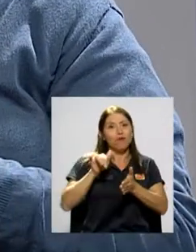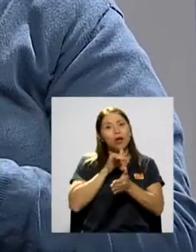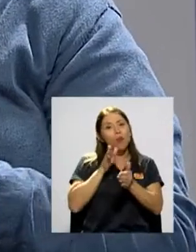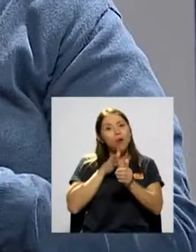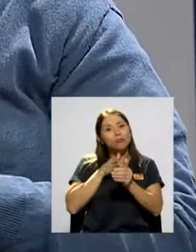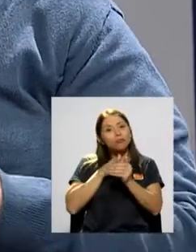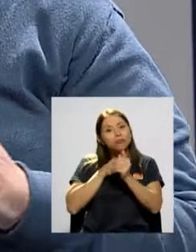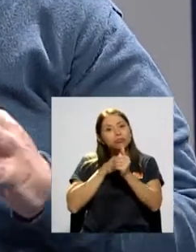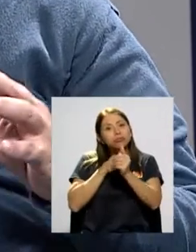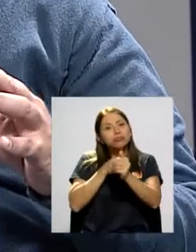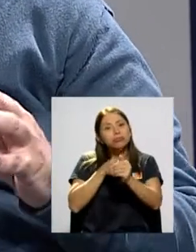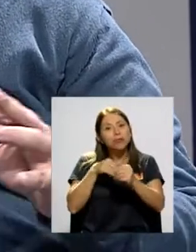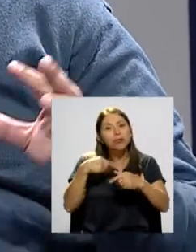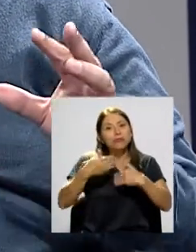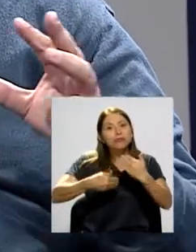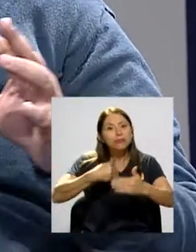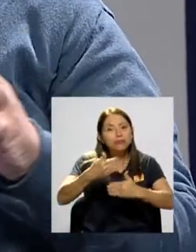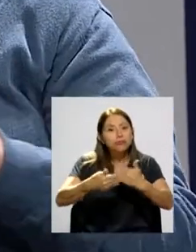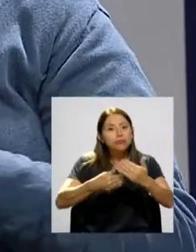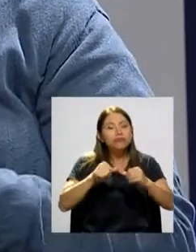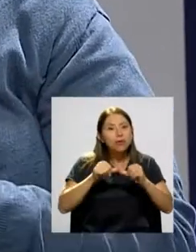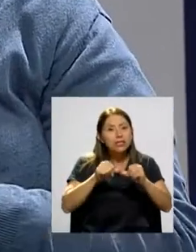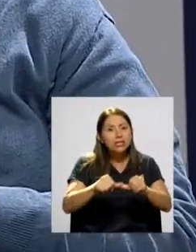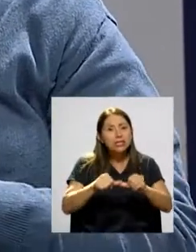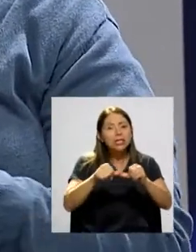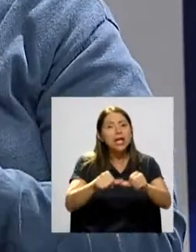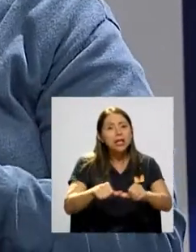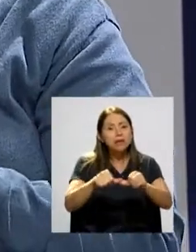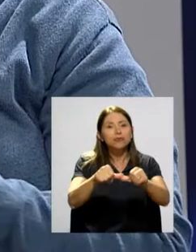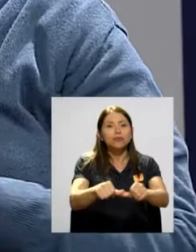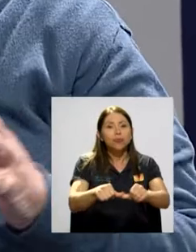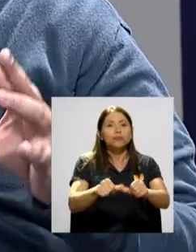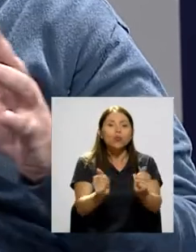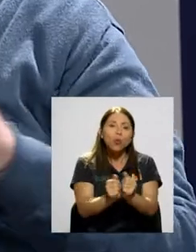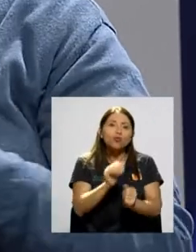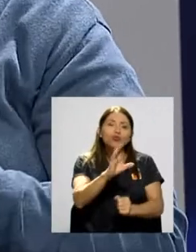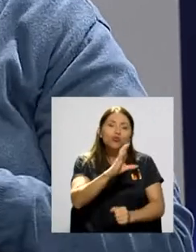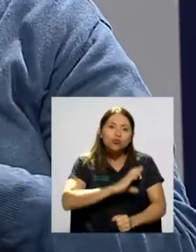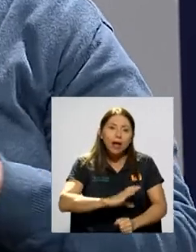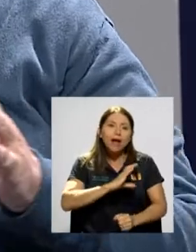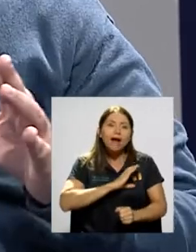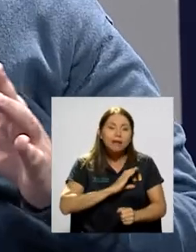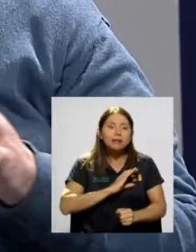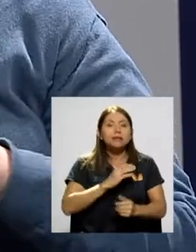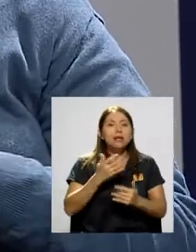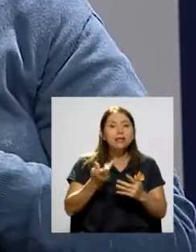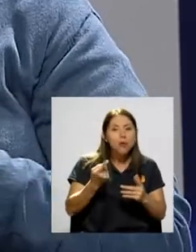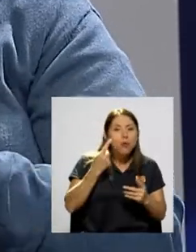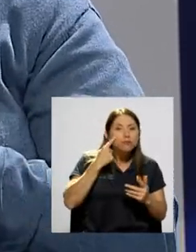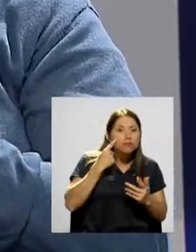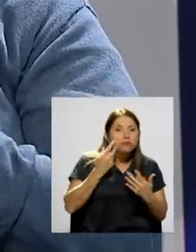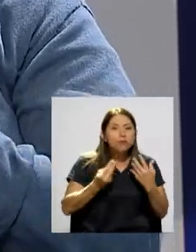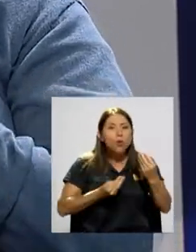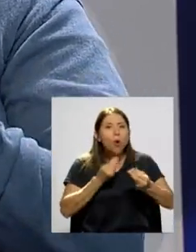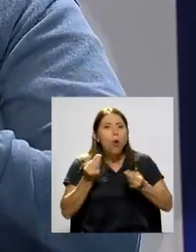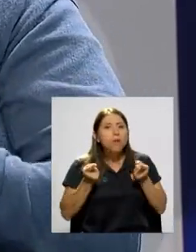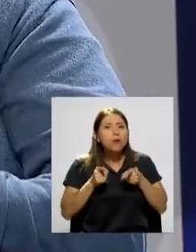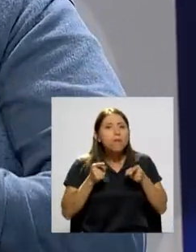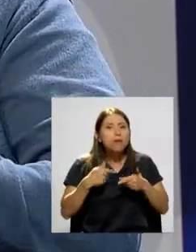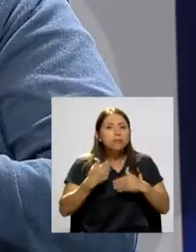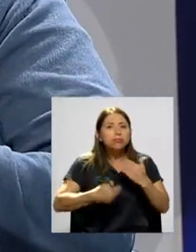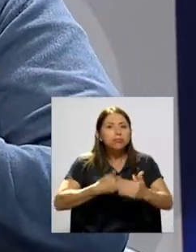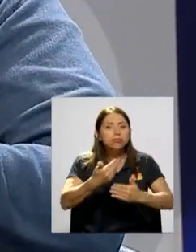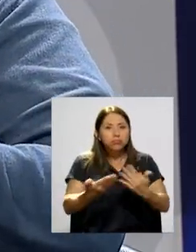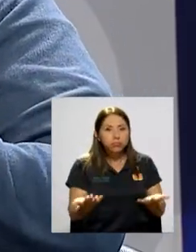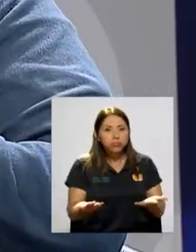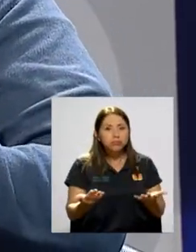fue siguiendo sus pulsiones, ¿verdad? Uh-huh. Fue siguiendo, escuchando por dónde iba la cuestión, y el que se diga